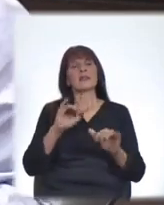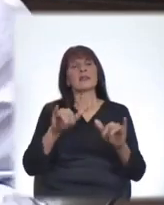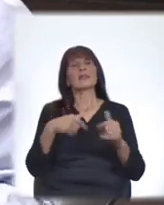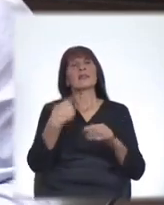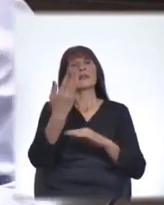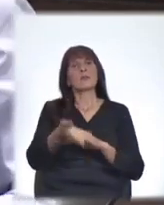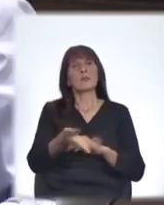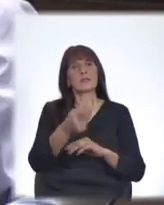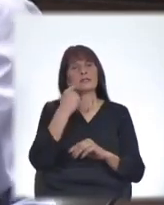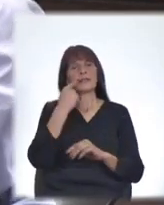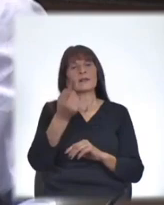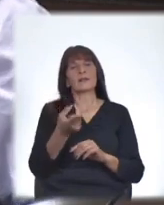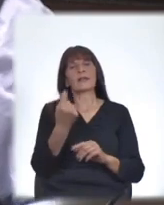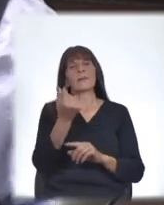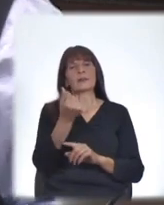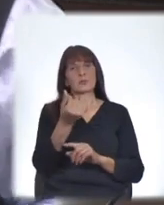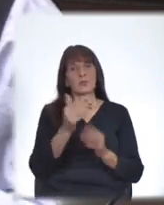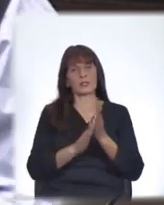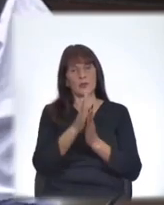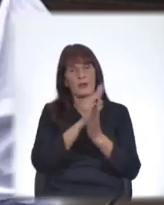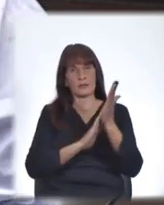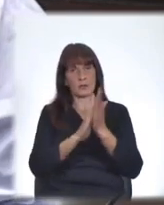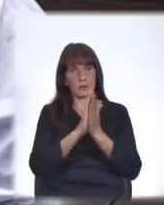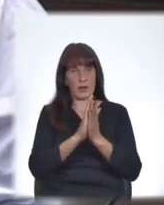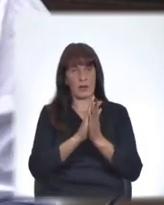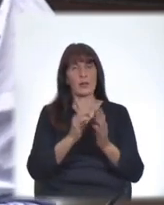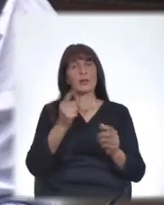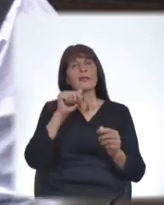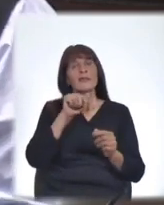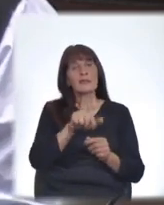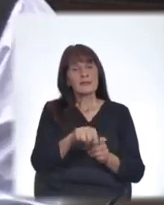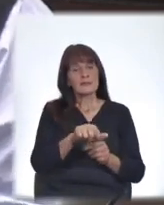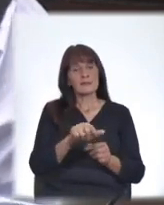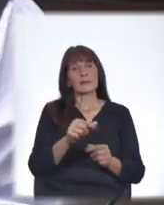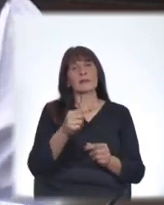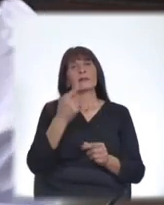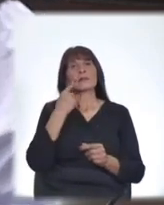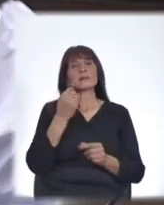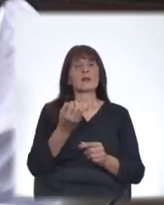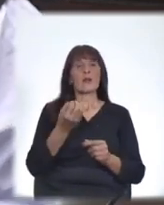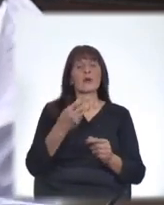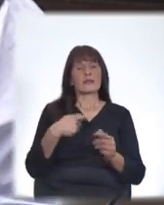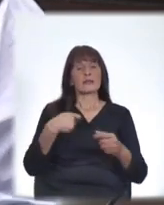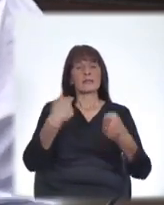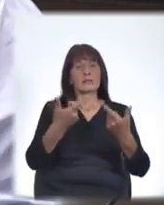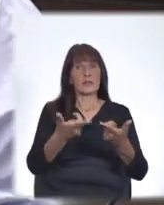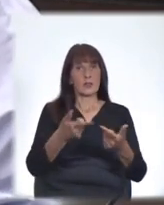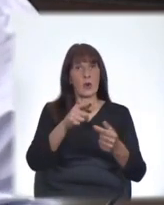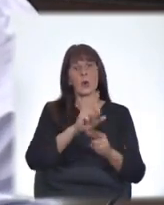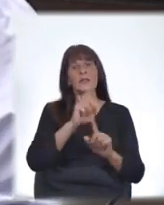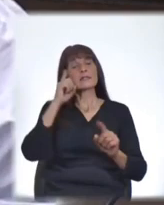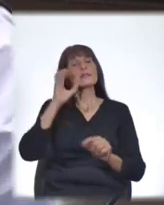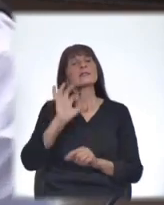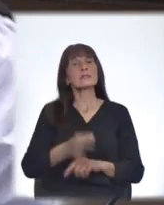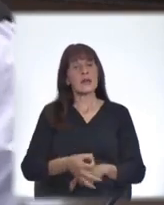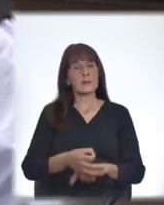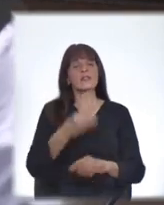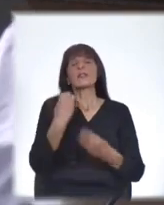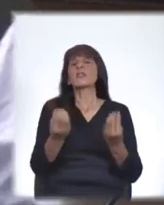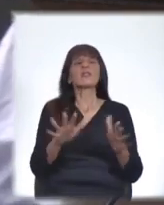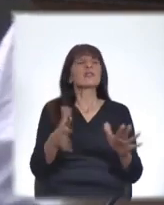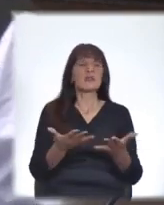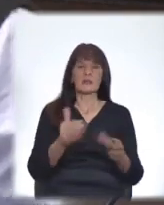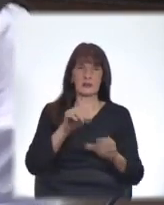en el presupuesto nacional. Y es que, en definitiva, la información a la que se aportó no permite saber realmente qué se está